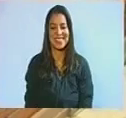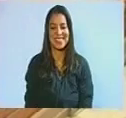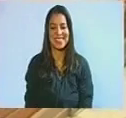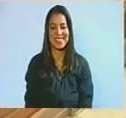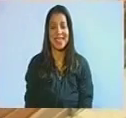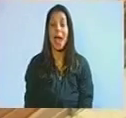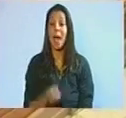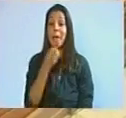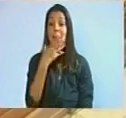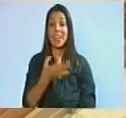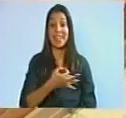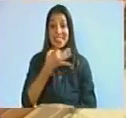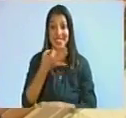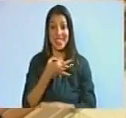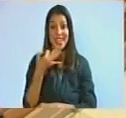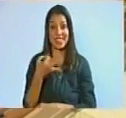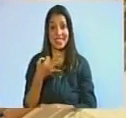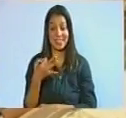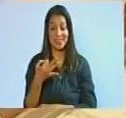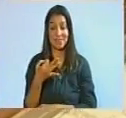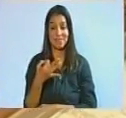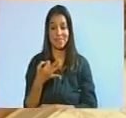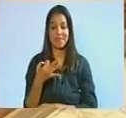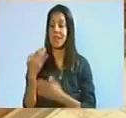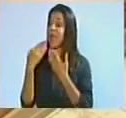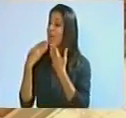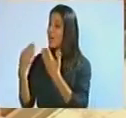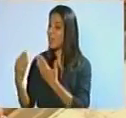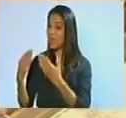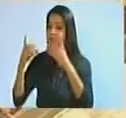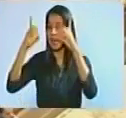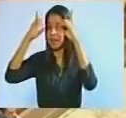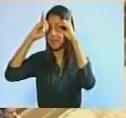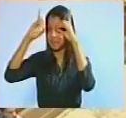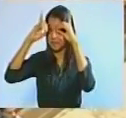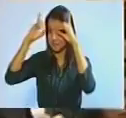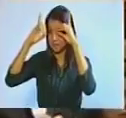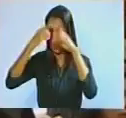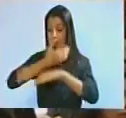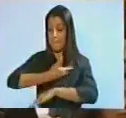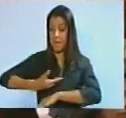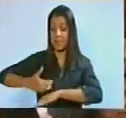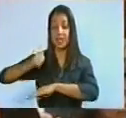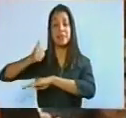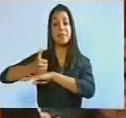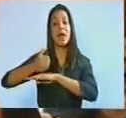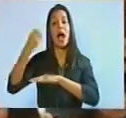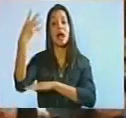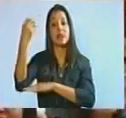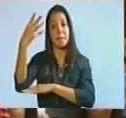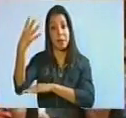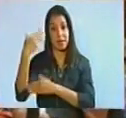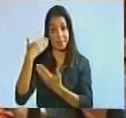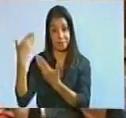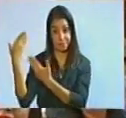Buenas tardes. Muchas gracias, compañera presidenta de la Asamblea Nacional Constituyente, Delcy Rodríguez. Patriotas